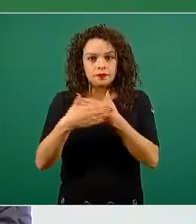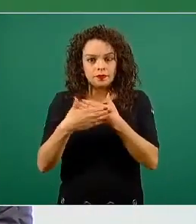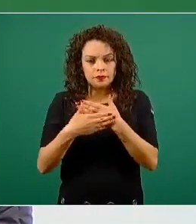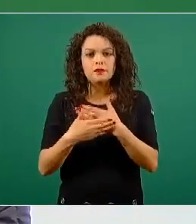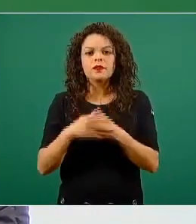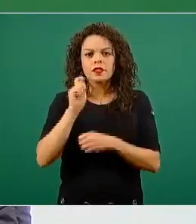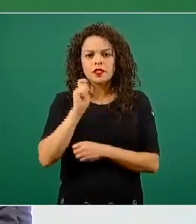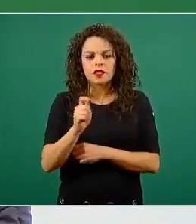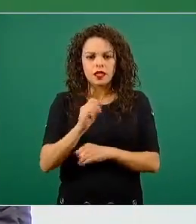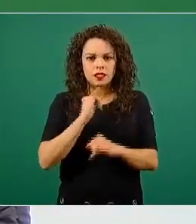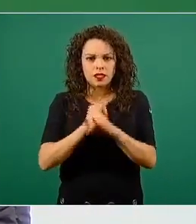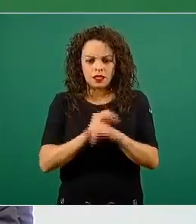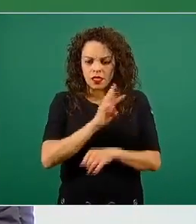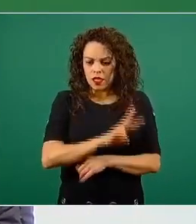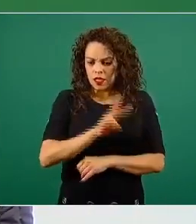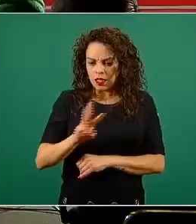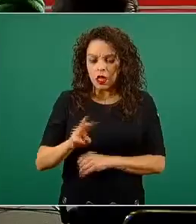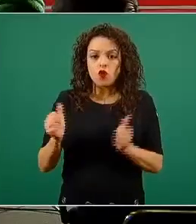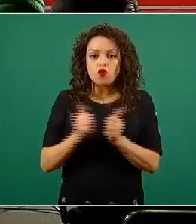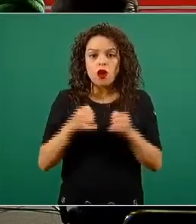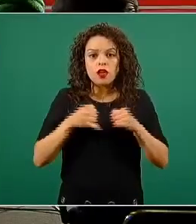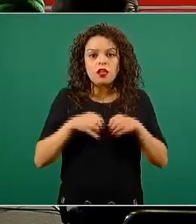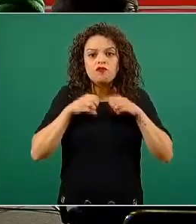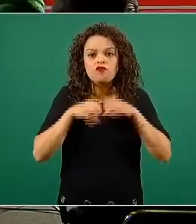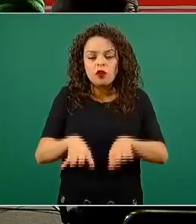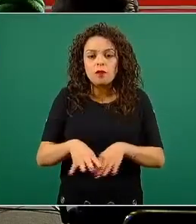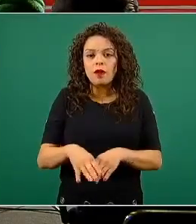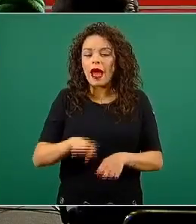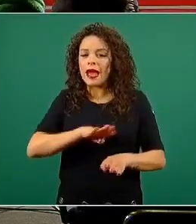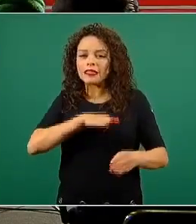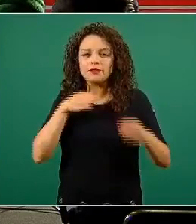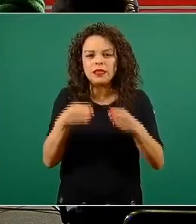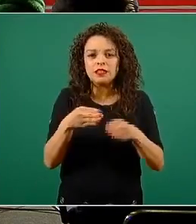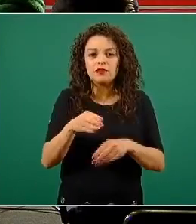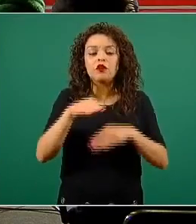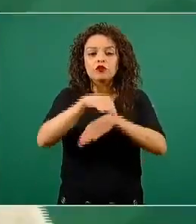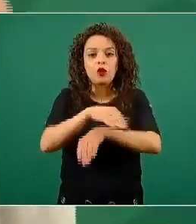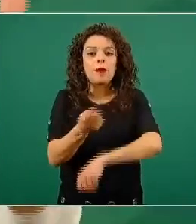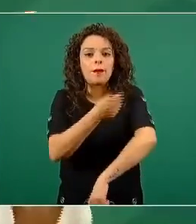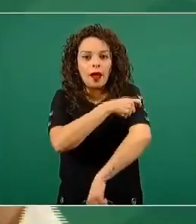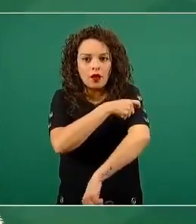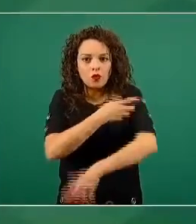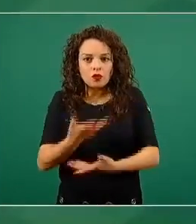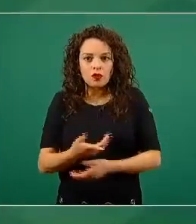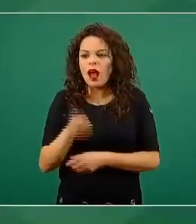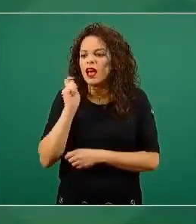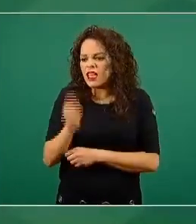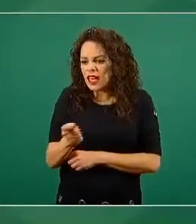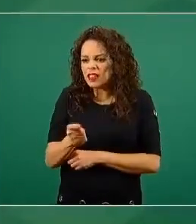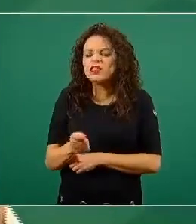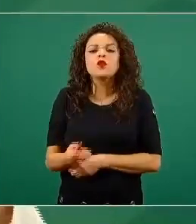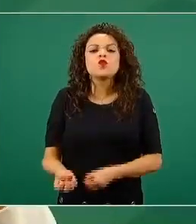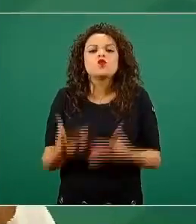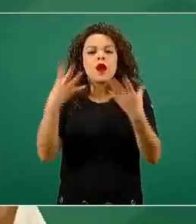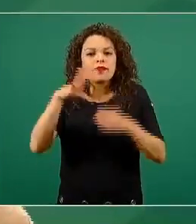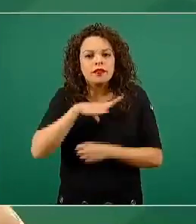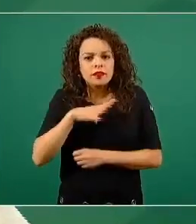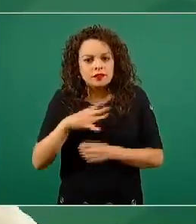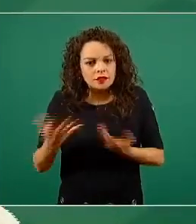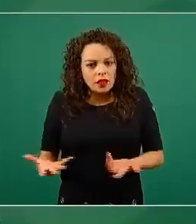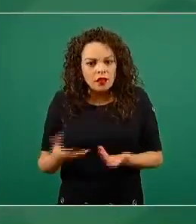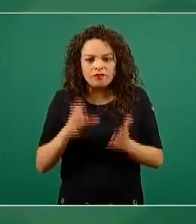información sobre la vacuna, qué son las vacunas, por qué es recomendable, cuántas vacunas hay, cuál es el calendario específico